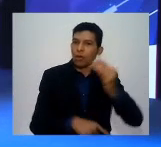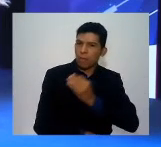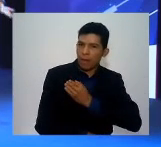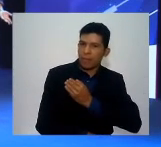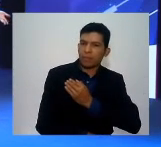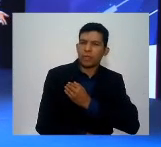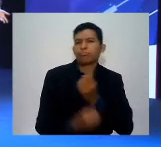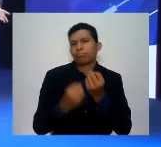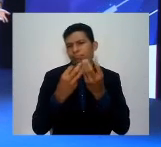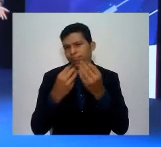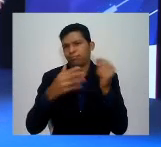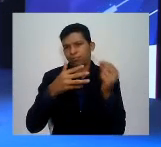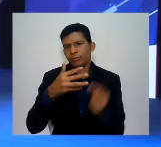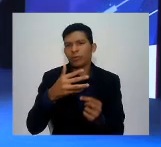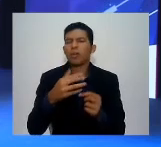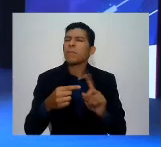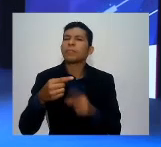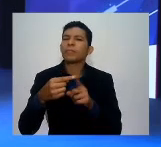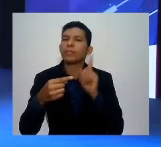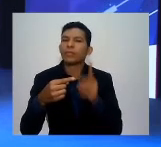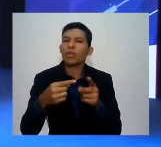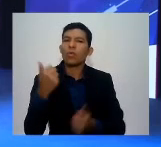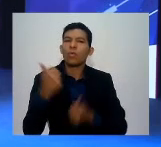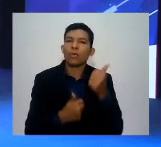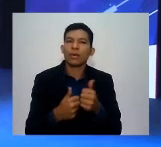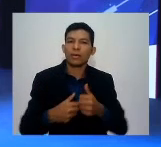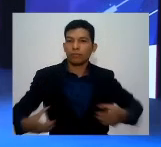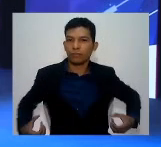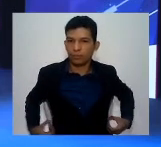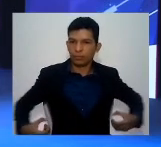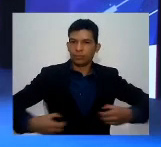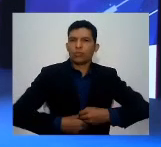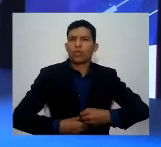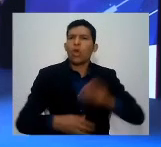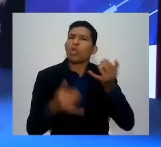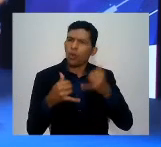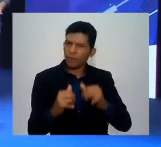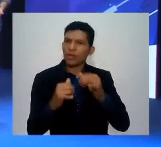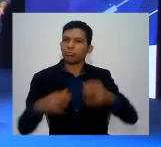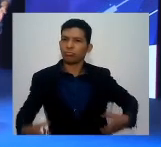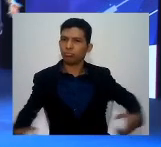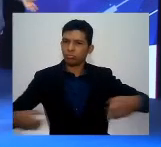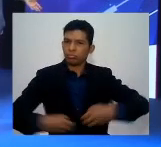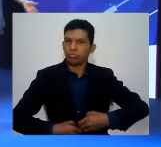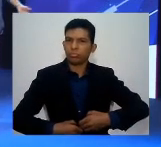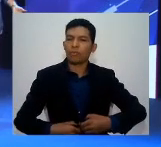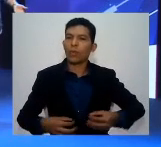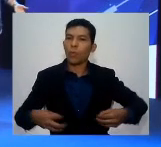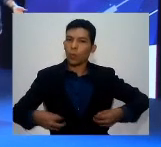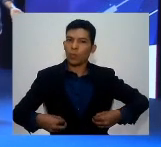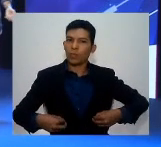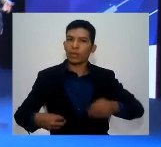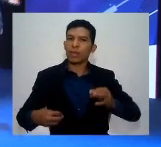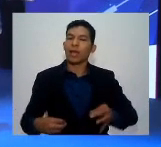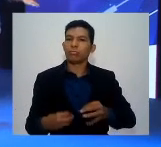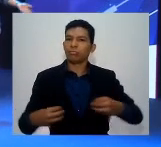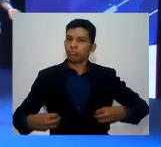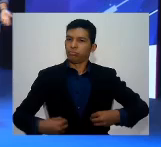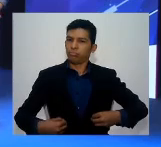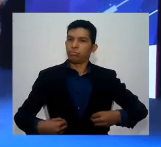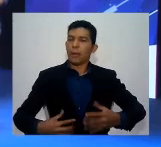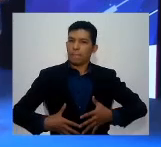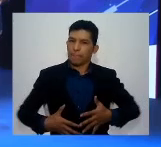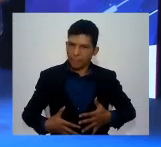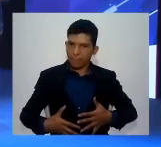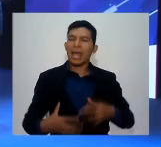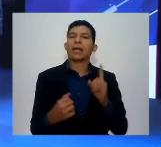mismo pasa con las inflamaciones. Cuando una persona se ha lesionado y está inflamada, esa parte se va a ver caliente. Nosotros de pronto no la vemos caliente, la persona que la tiene